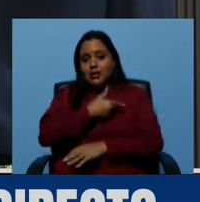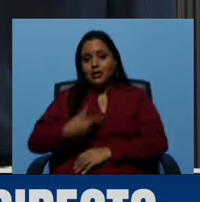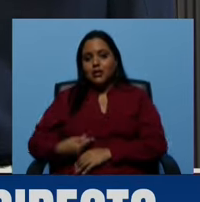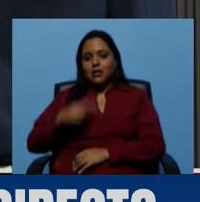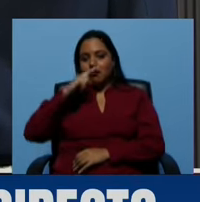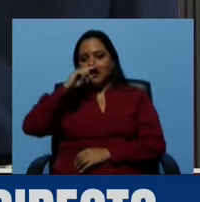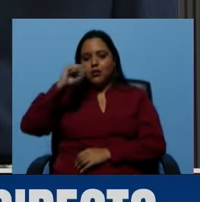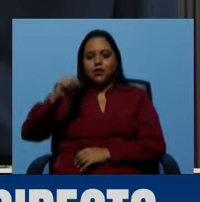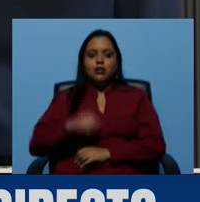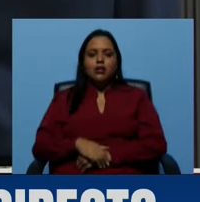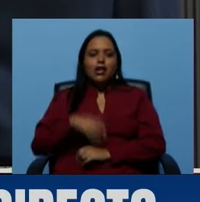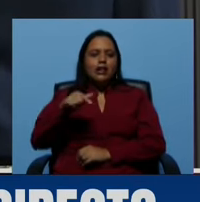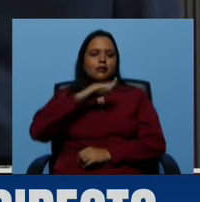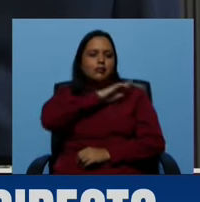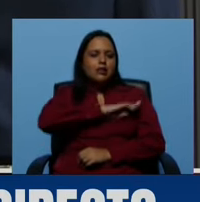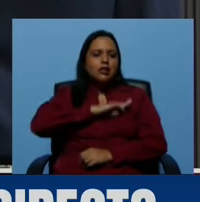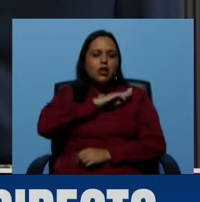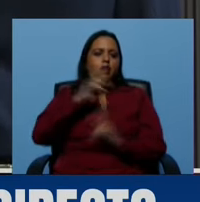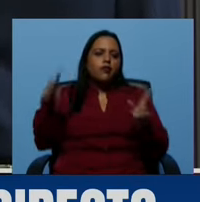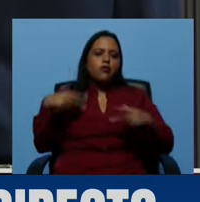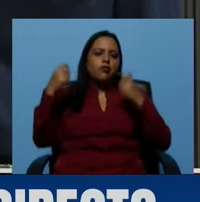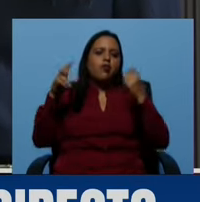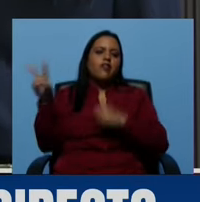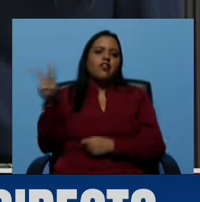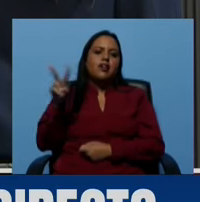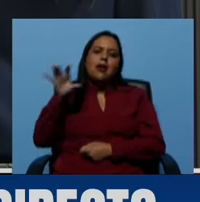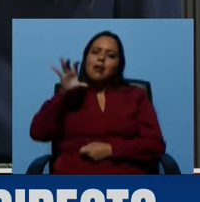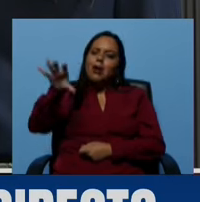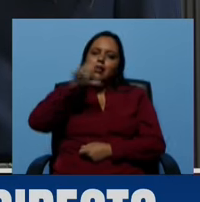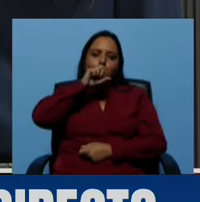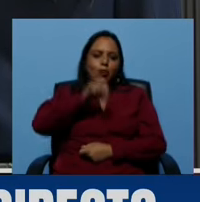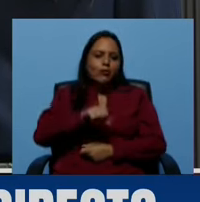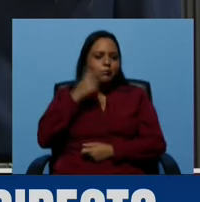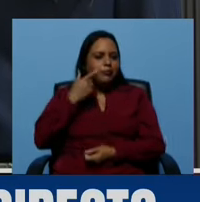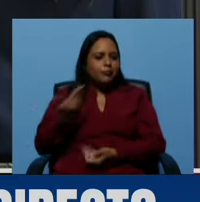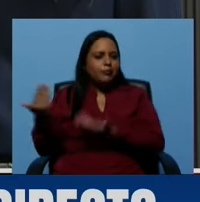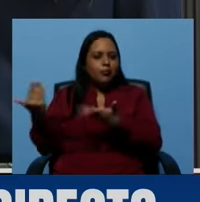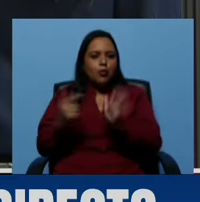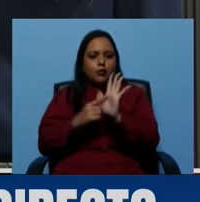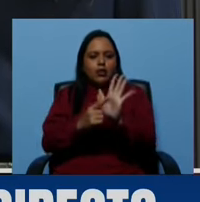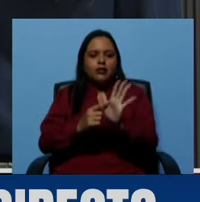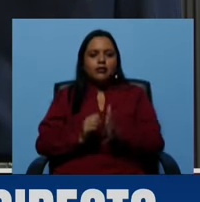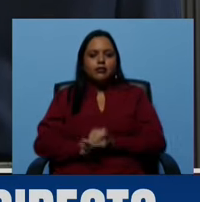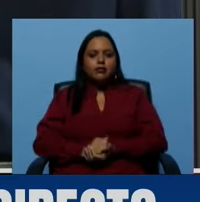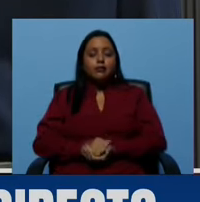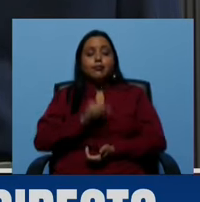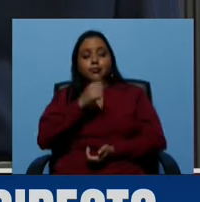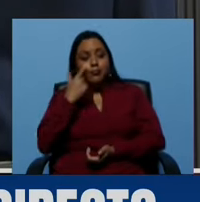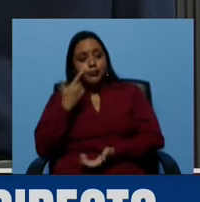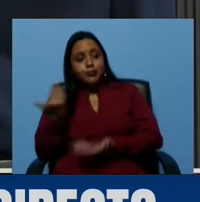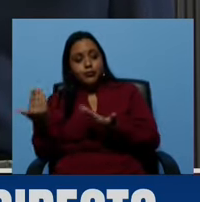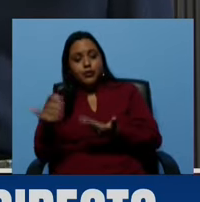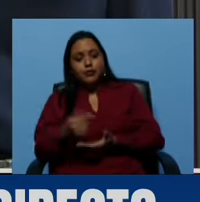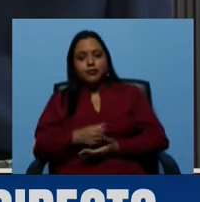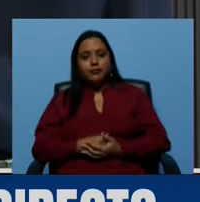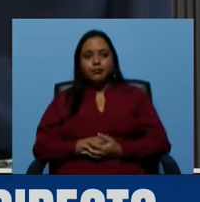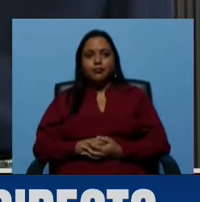esta gran misión también, Viva Venezuela, mi patria querida. Así que, ¿qué te parece si nos vamos directamente hacia allá? Vamos para allá.